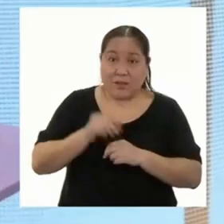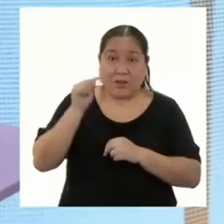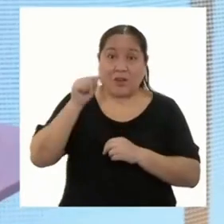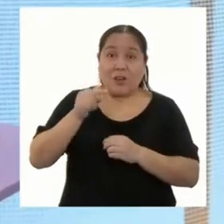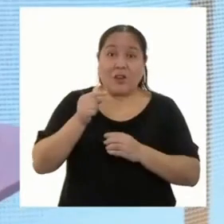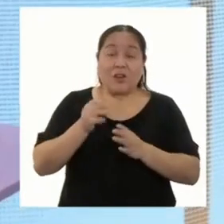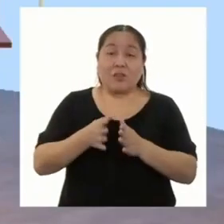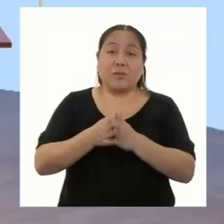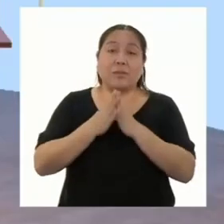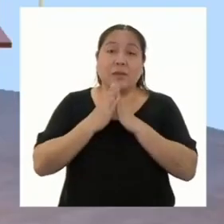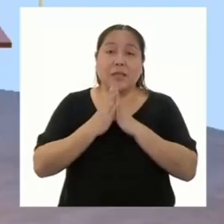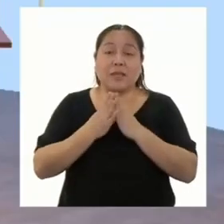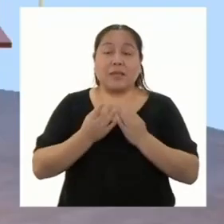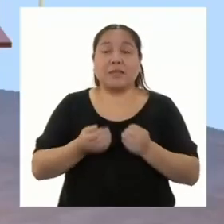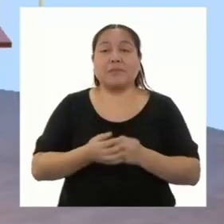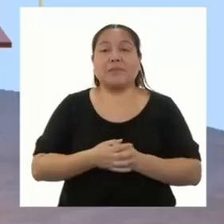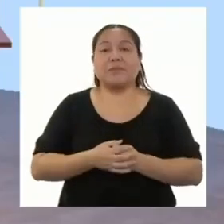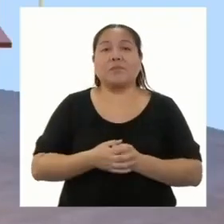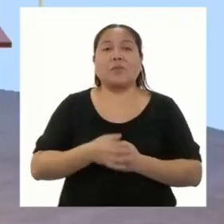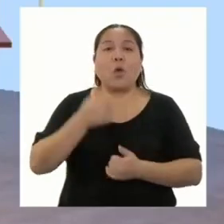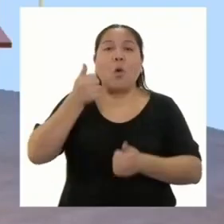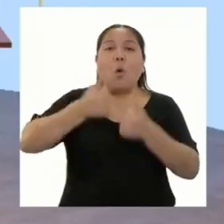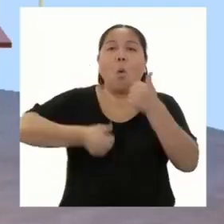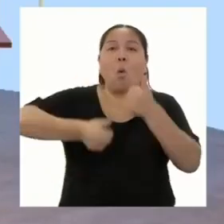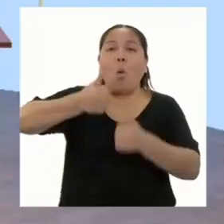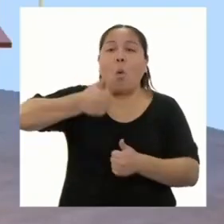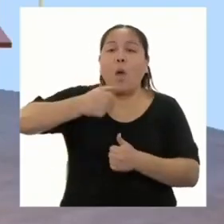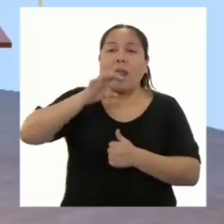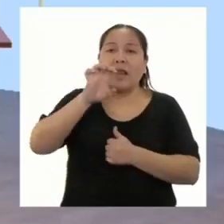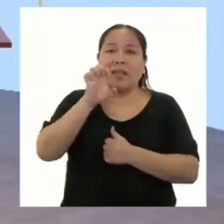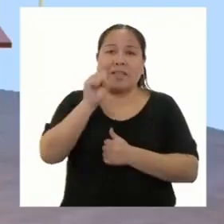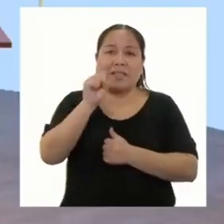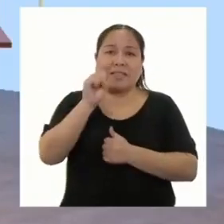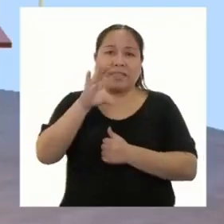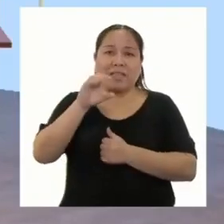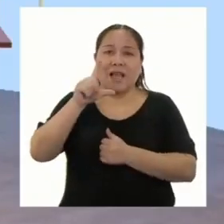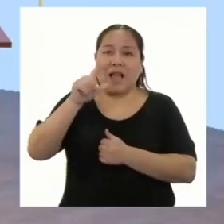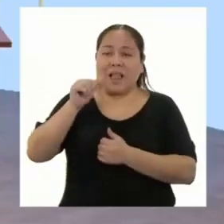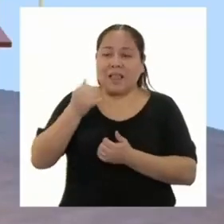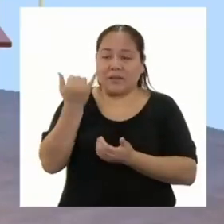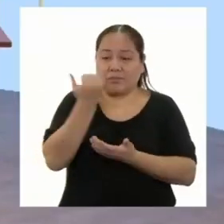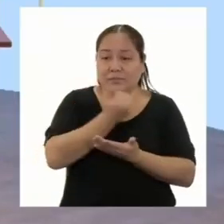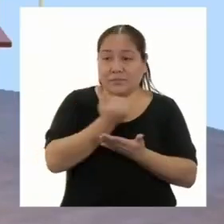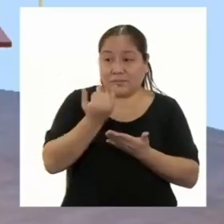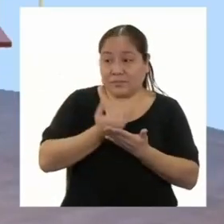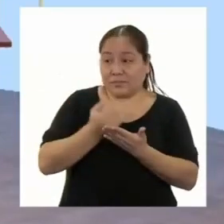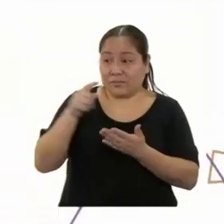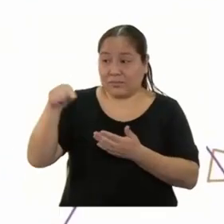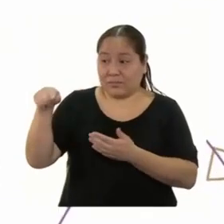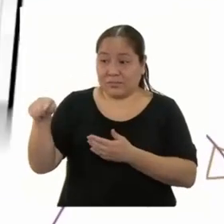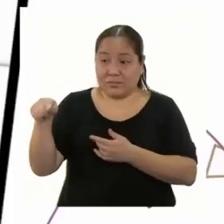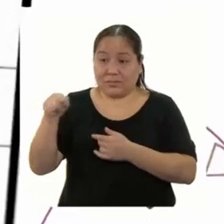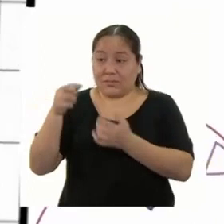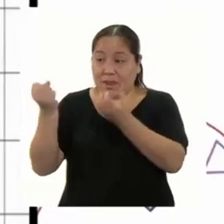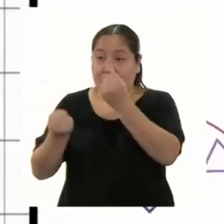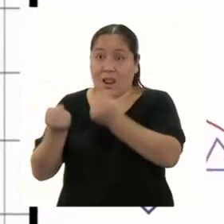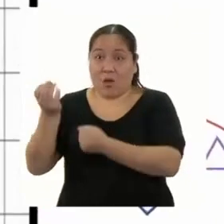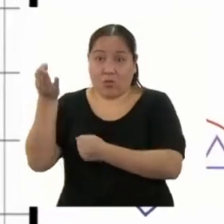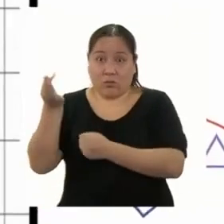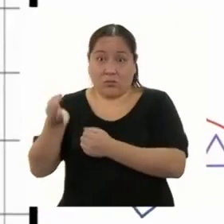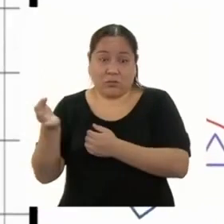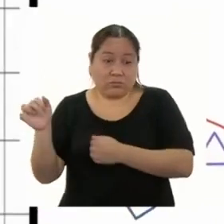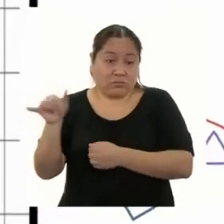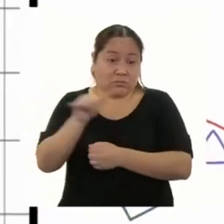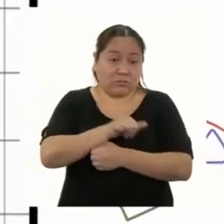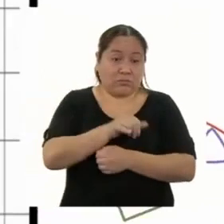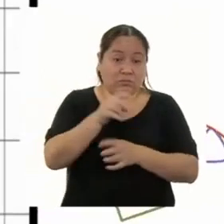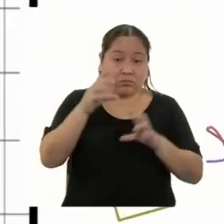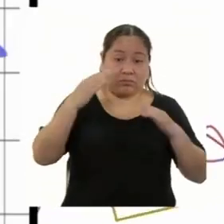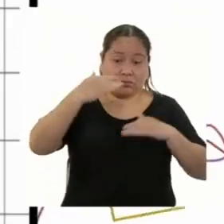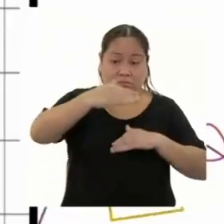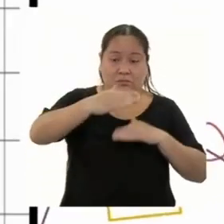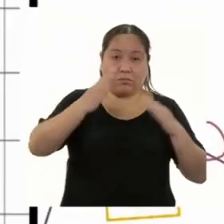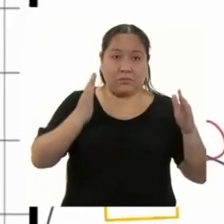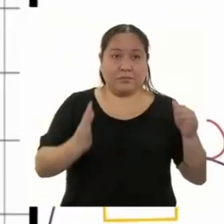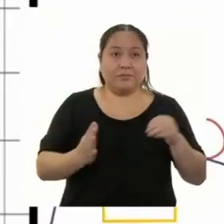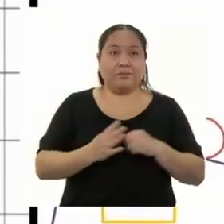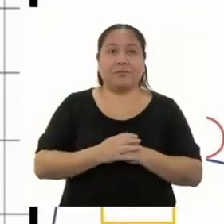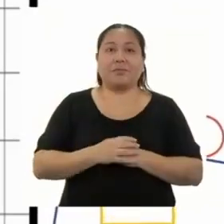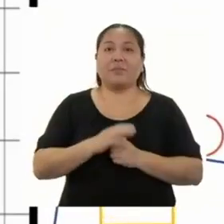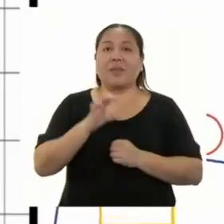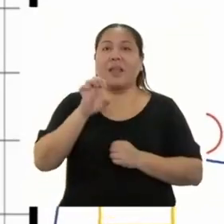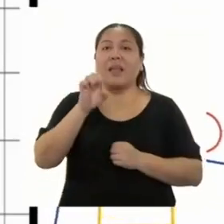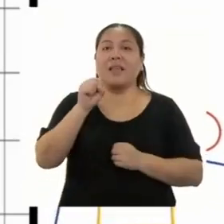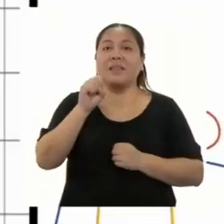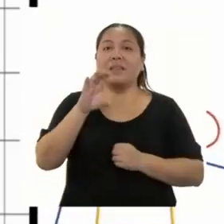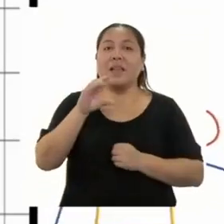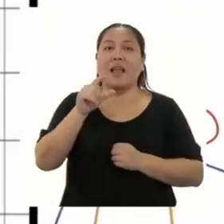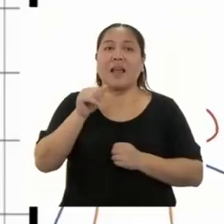pide es con qué escala debe dibujar el auto. Tenemos que la escala es